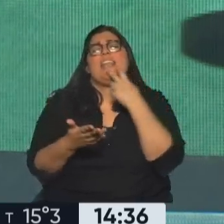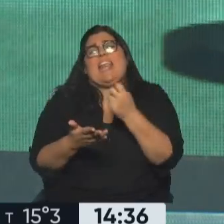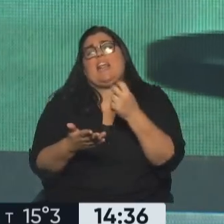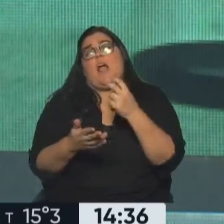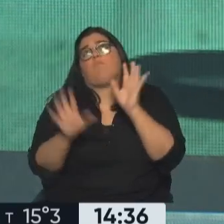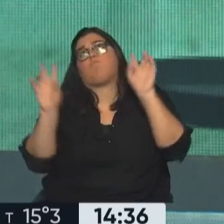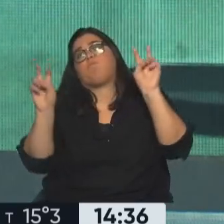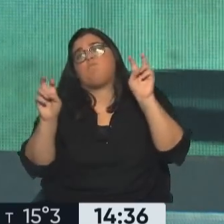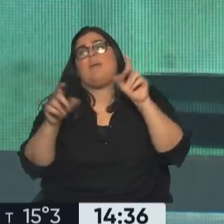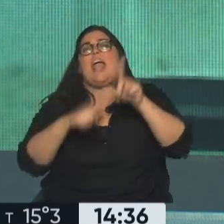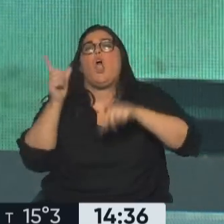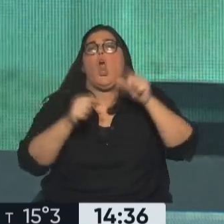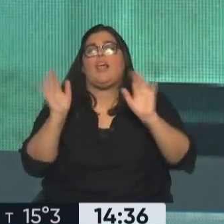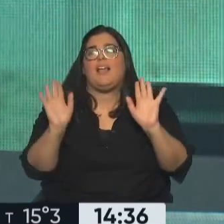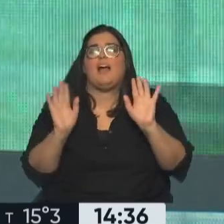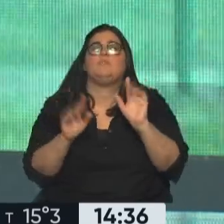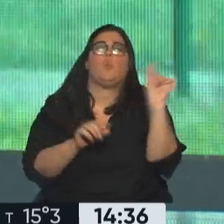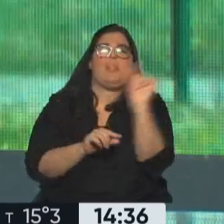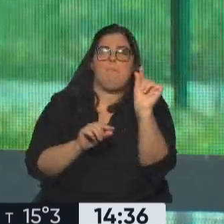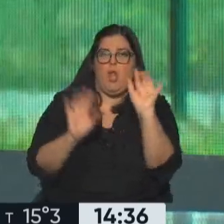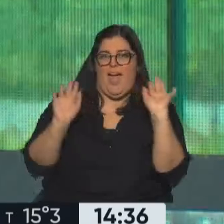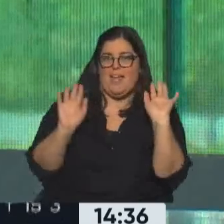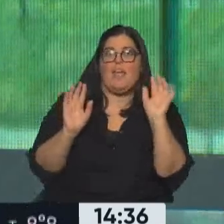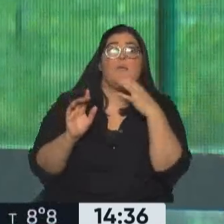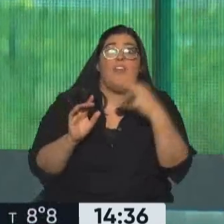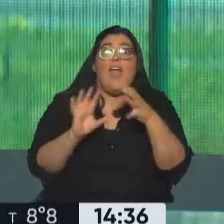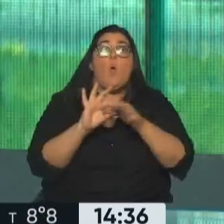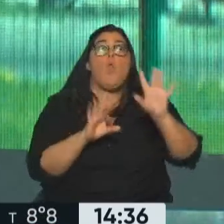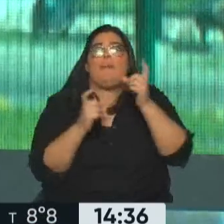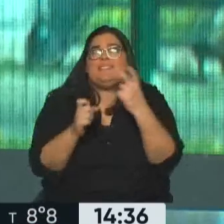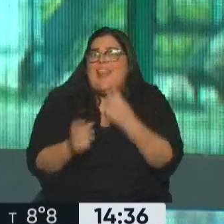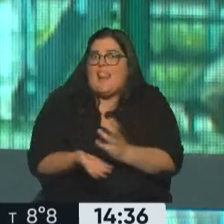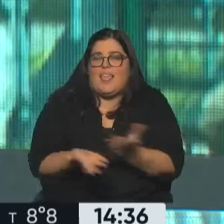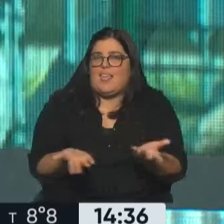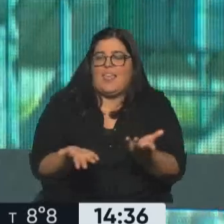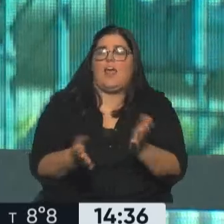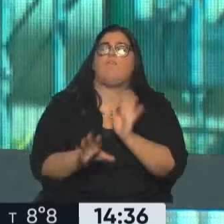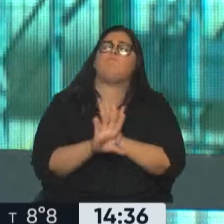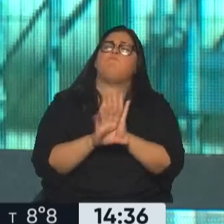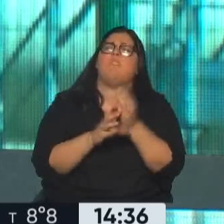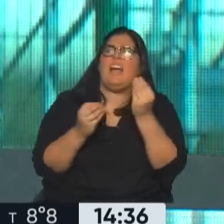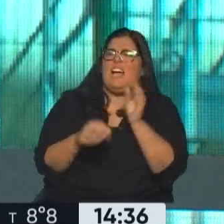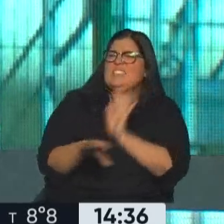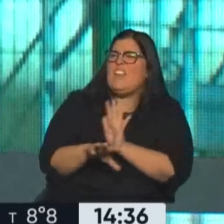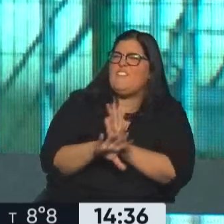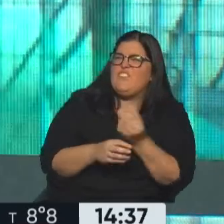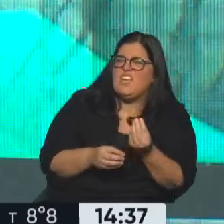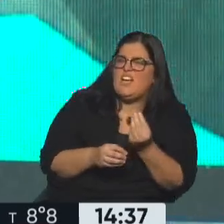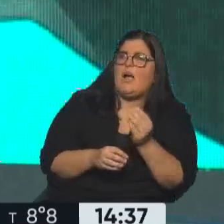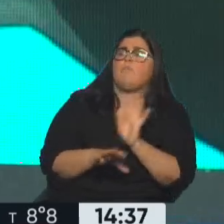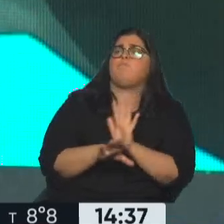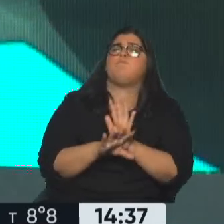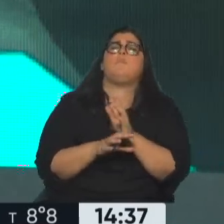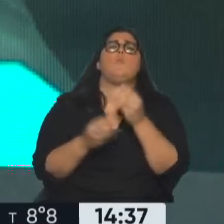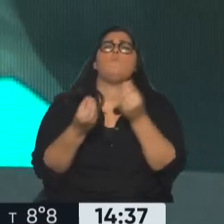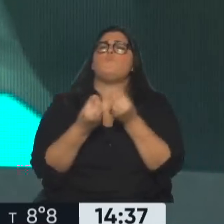son ecológicas porque efectivamente Europa necesita de energía. ¿Qué sucede? ¿Qué significa esto? Que se destraban muchas de